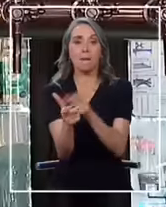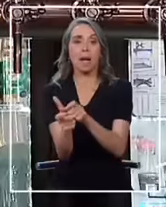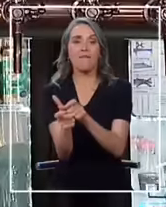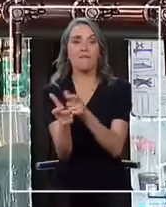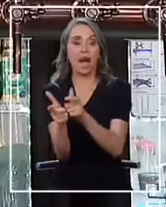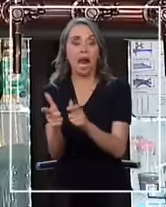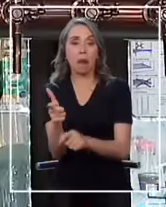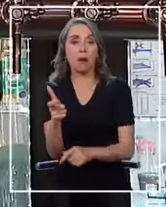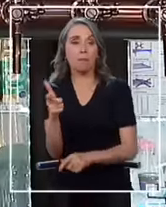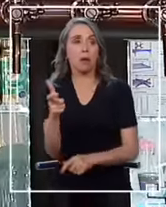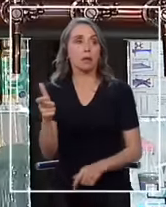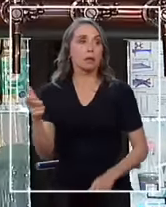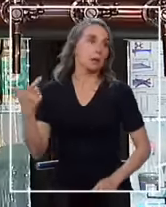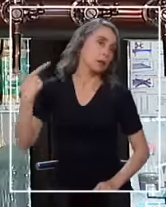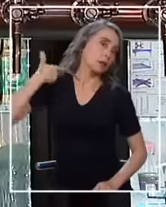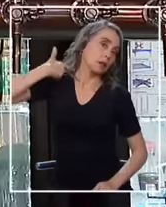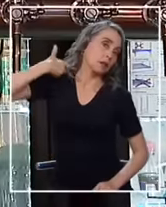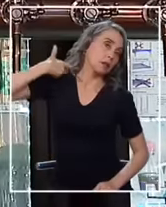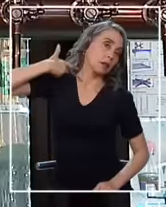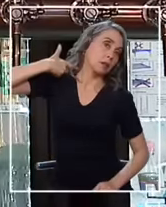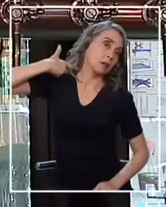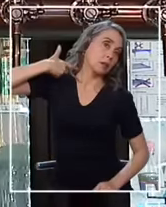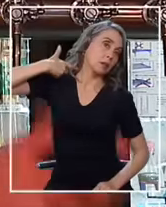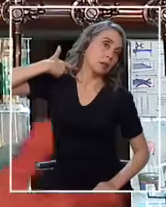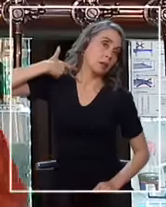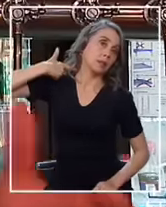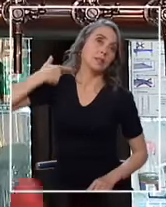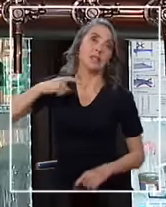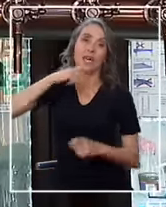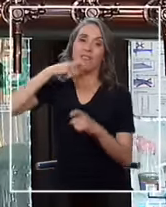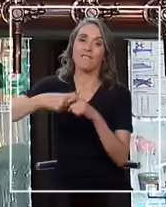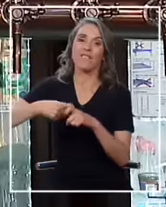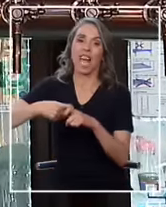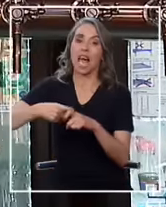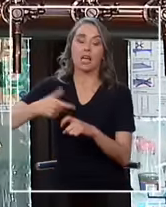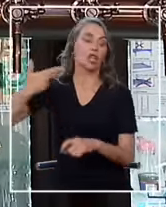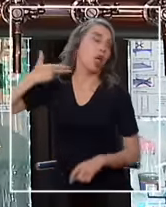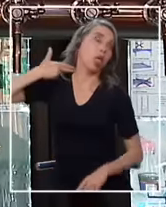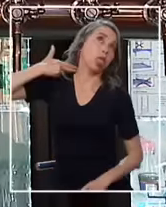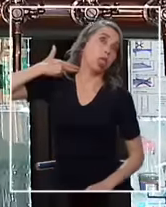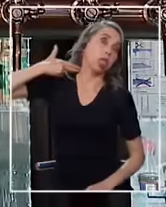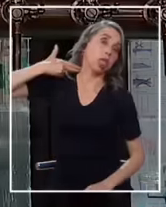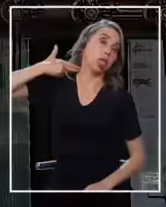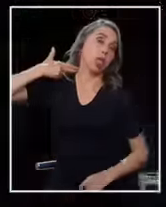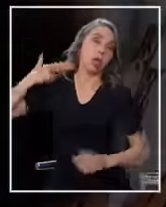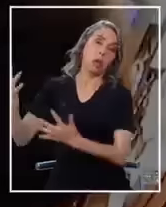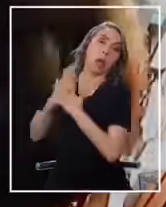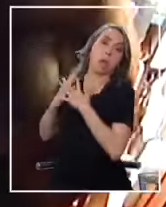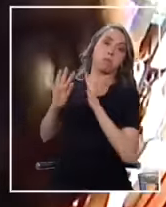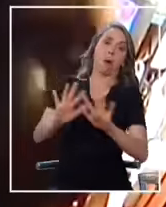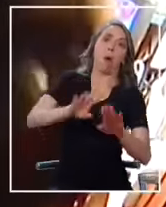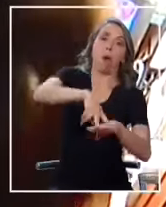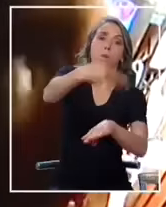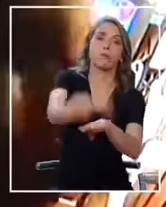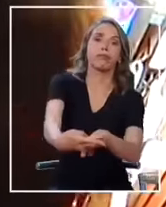me pusieron la pistola en el cuello. Una pistola de fierro metal, no se notaba que era de verdad, y me tiraron al suelo.